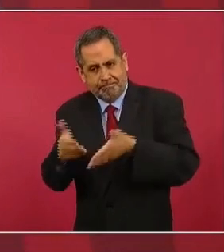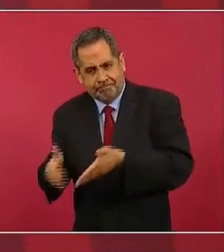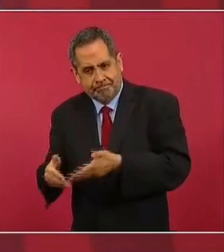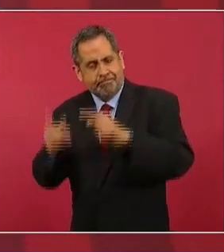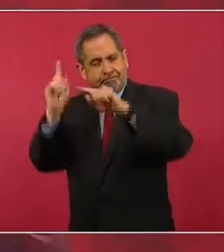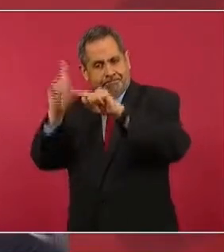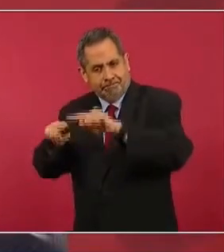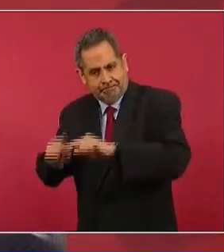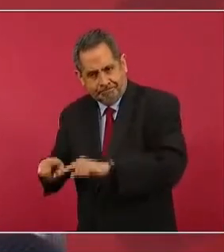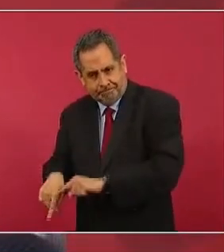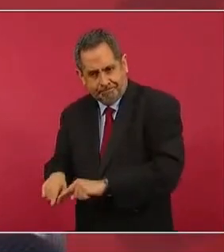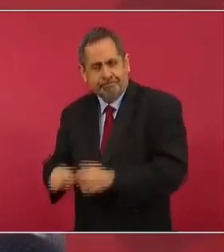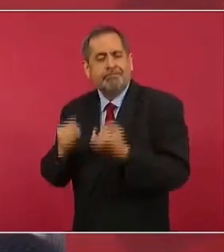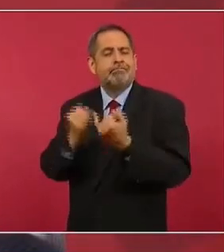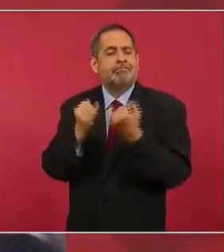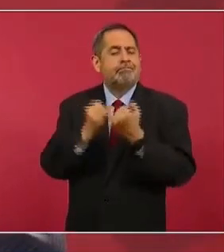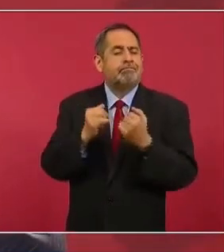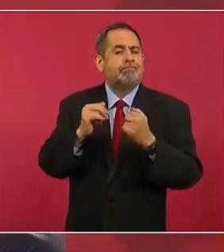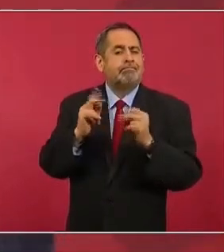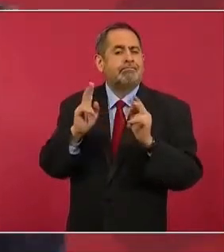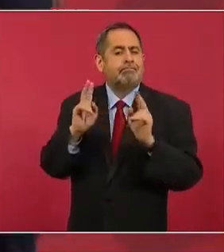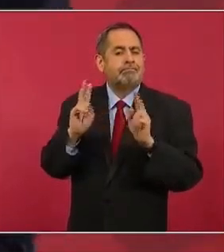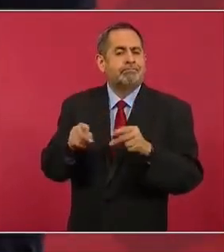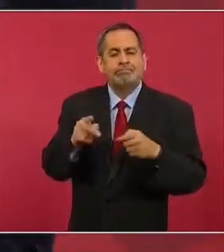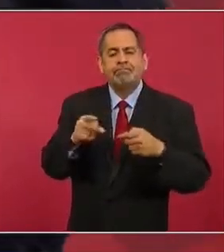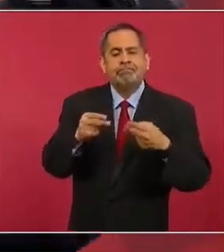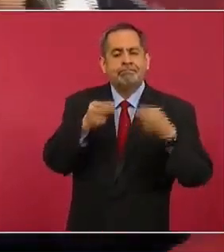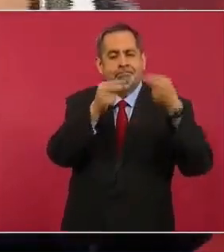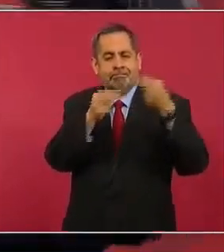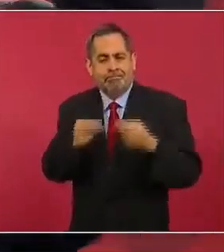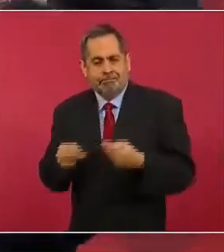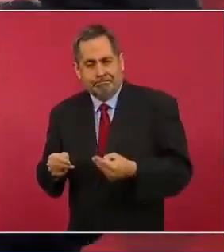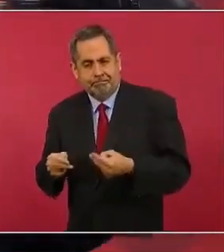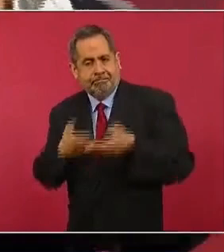como se limpian las escaleras. Y eso es lo que estamos haciendo.